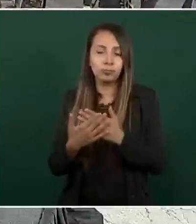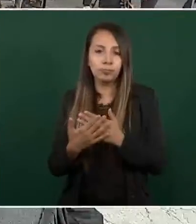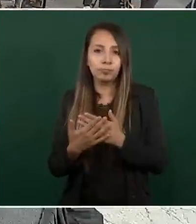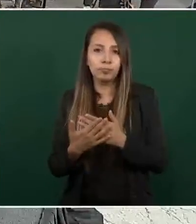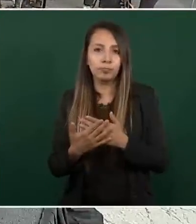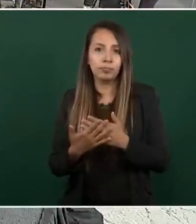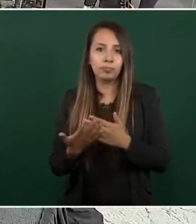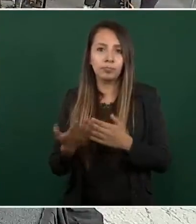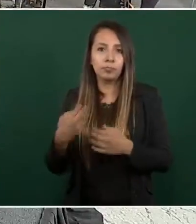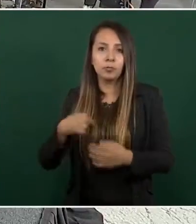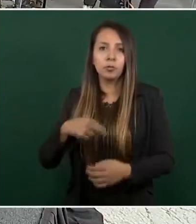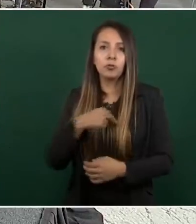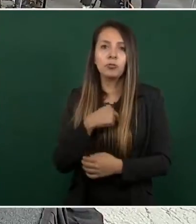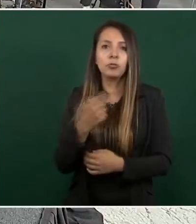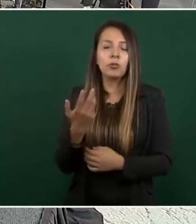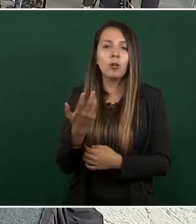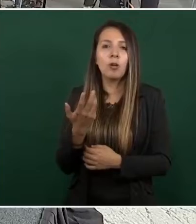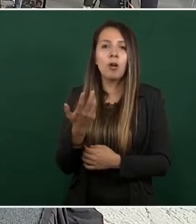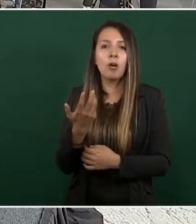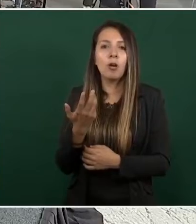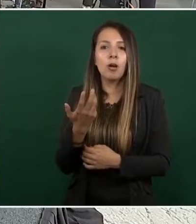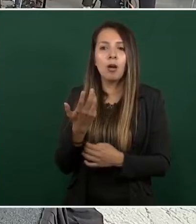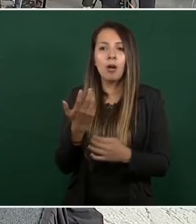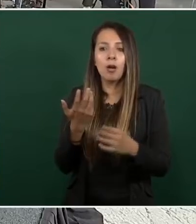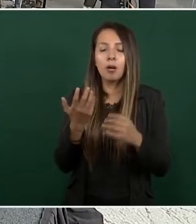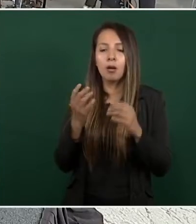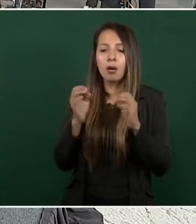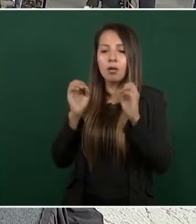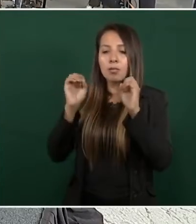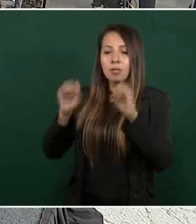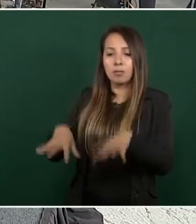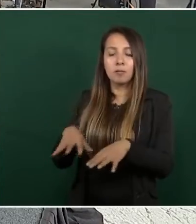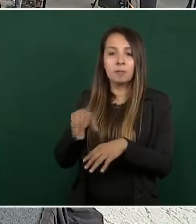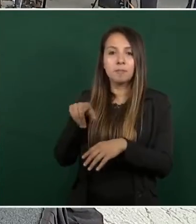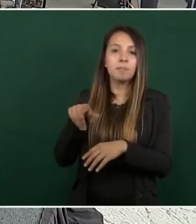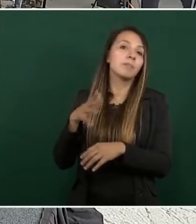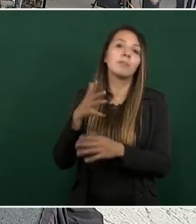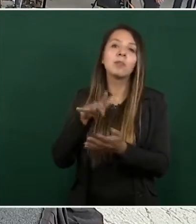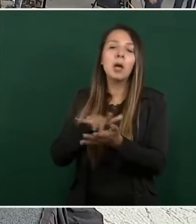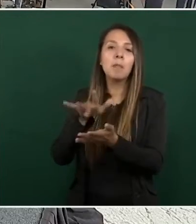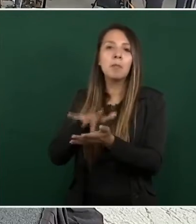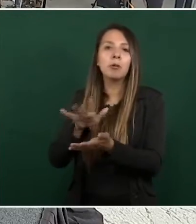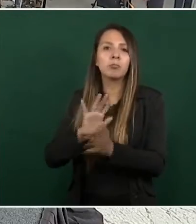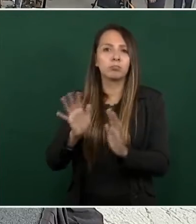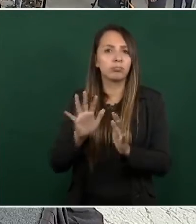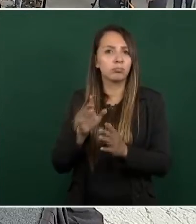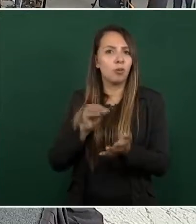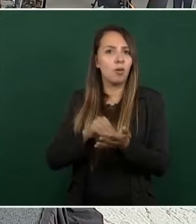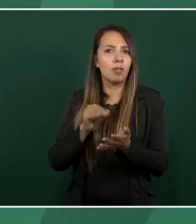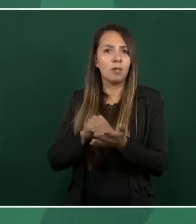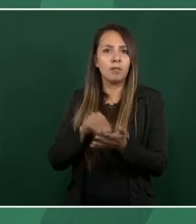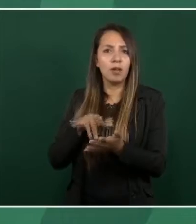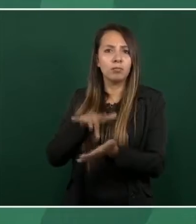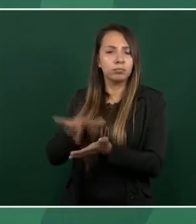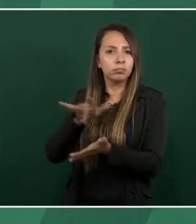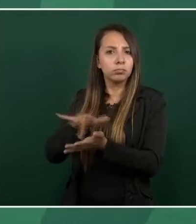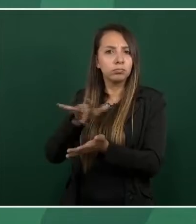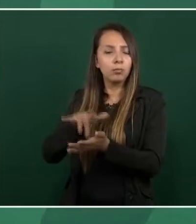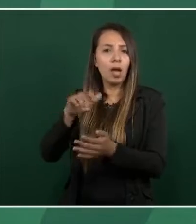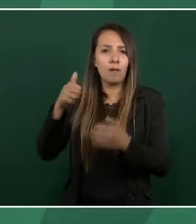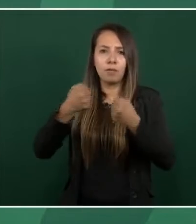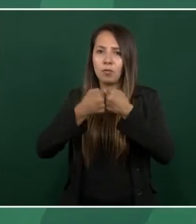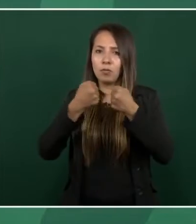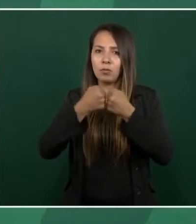No hemos dejado de dar el subsidio en la frontera.